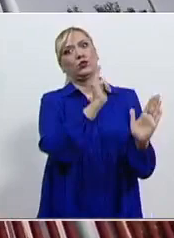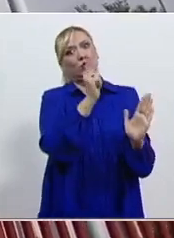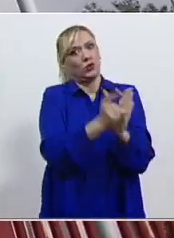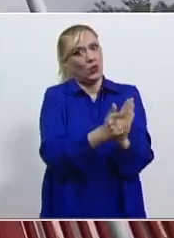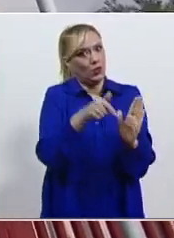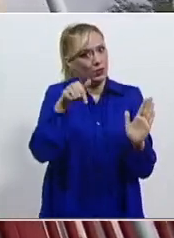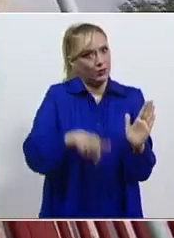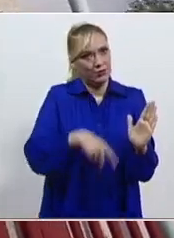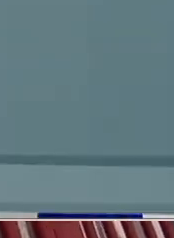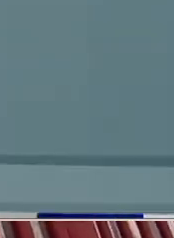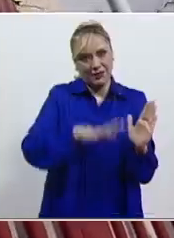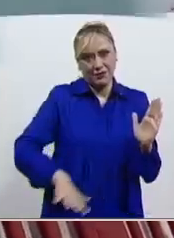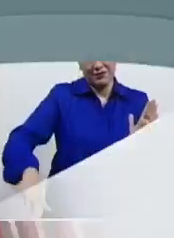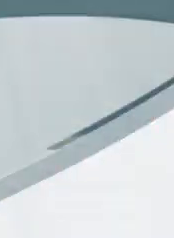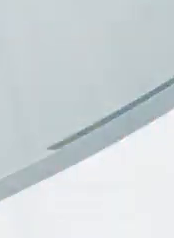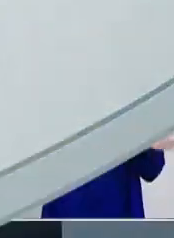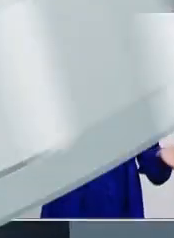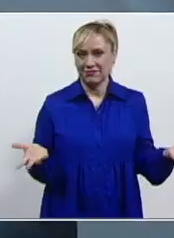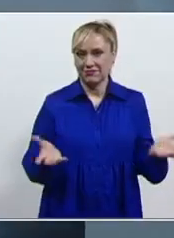General.